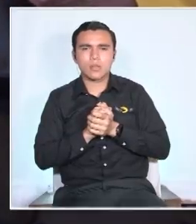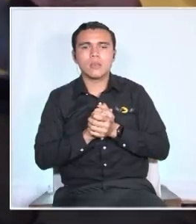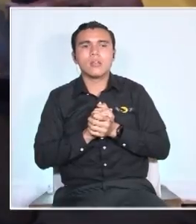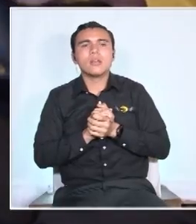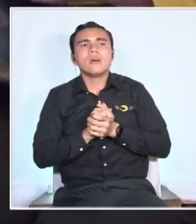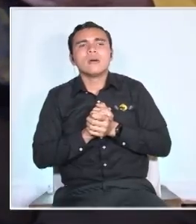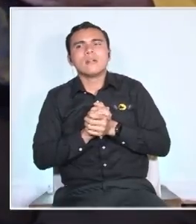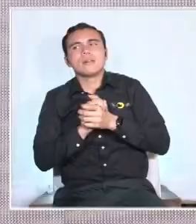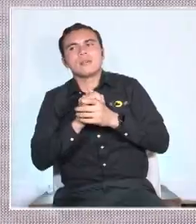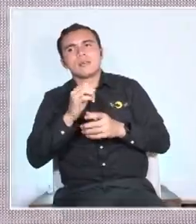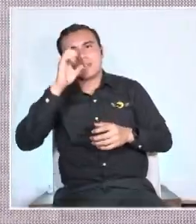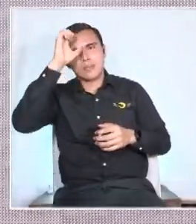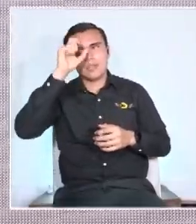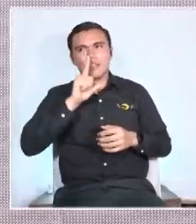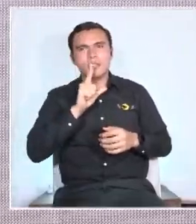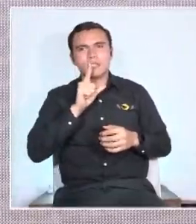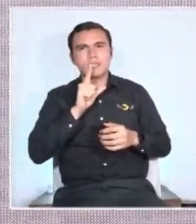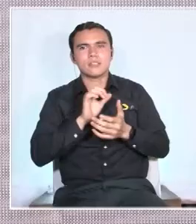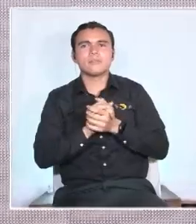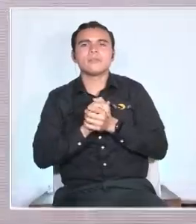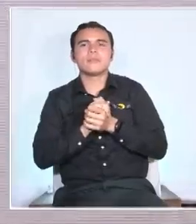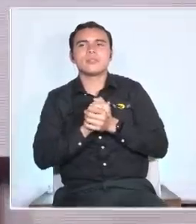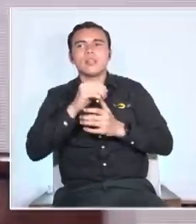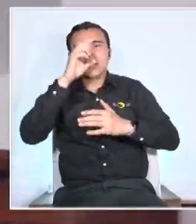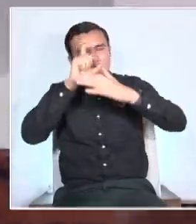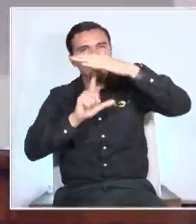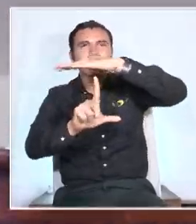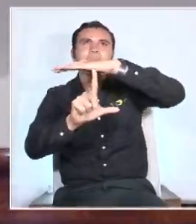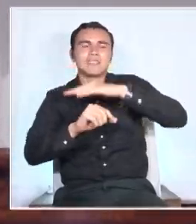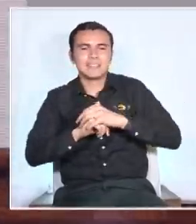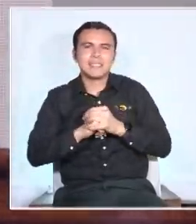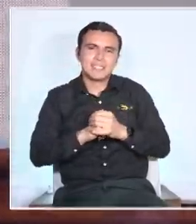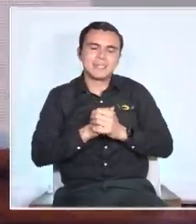Elías salió huyendo de Jezabel